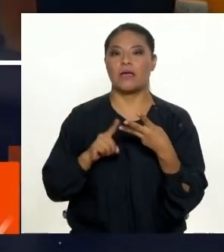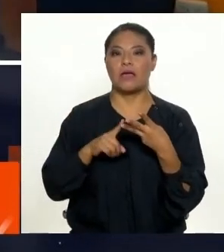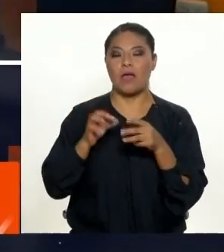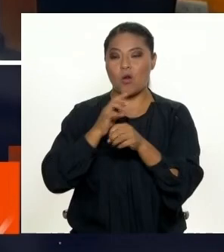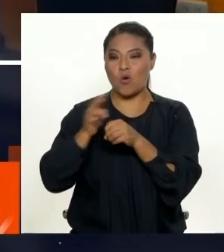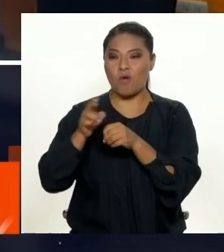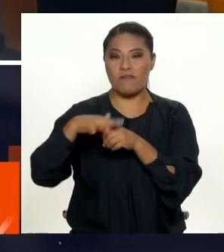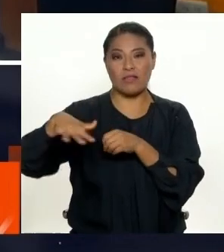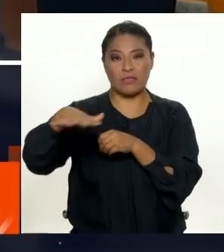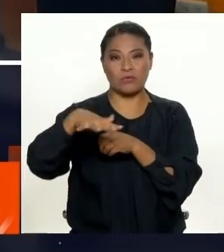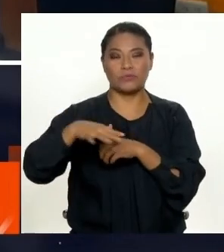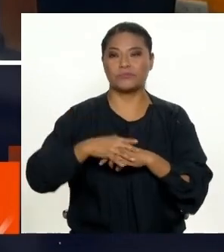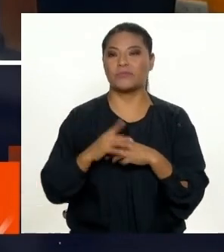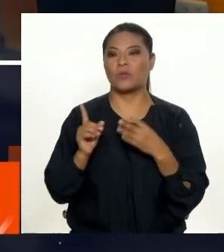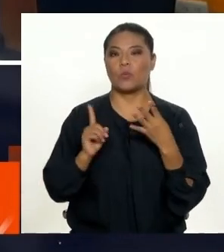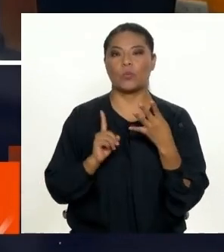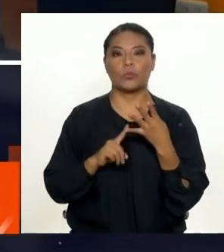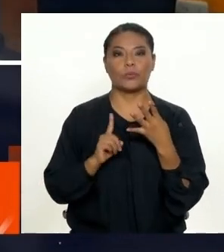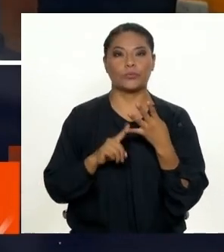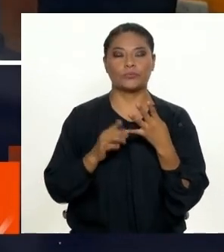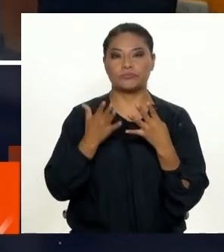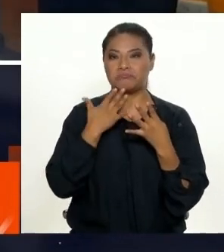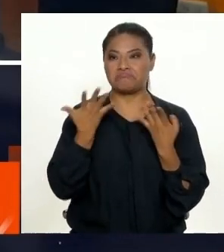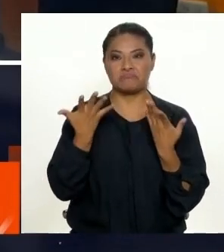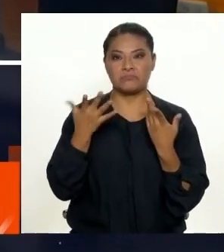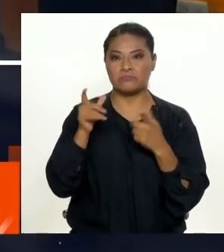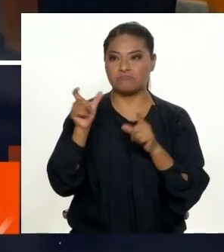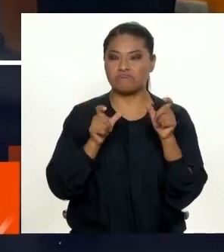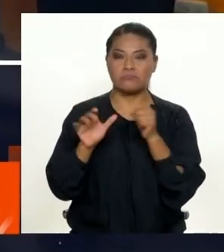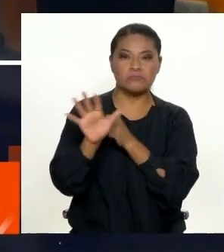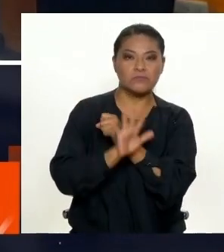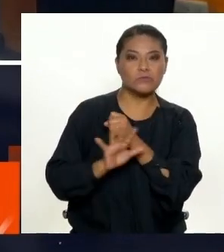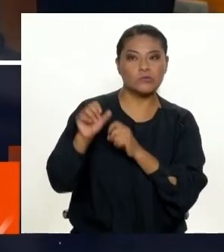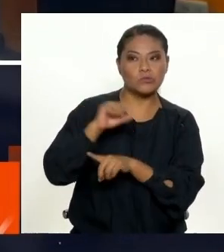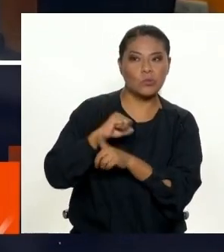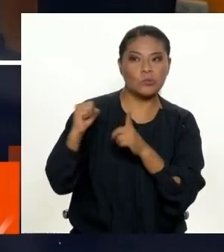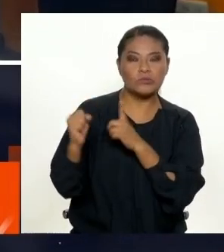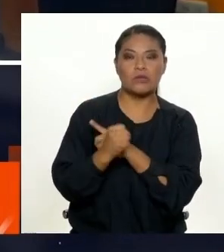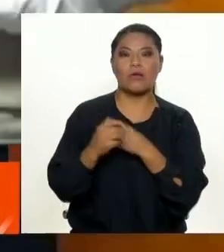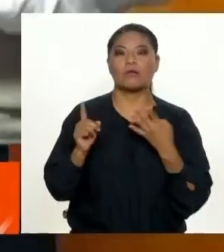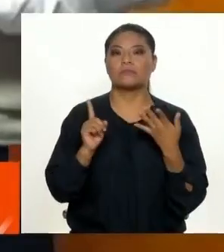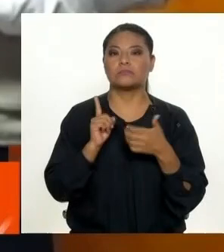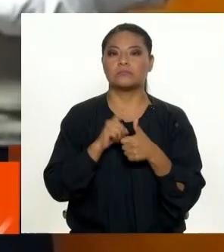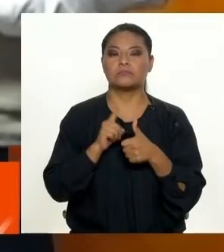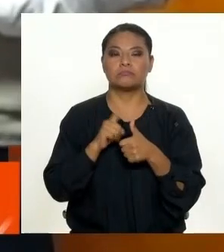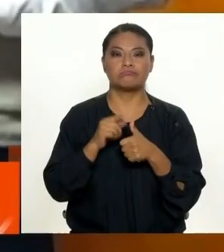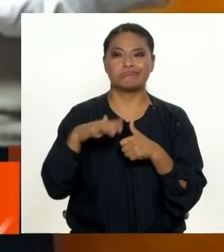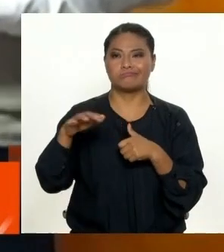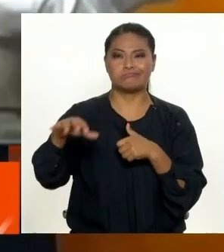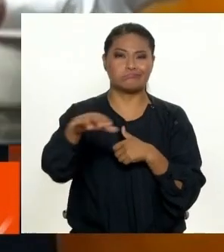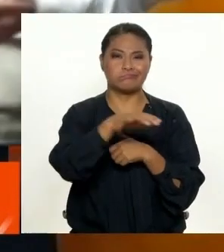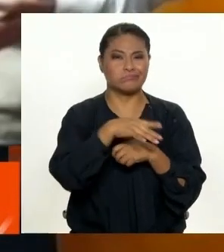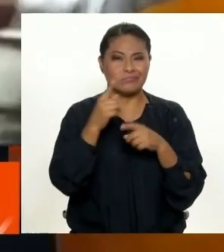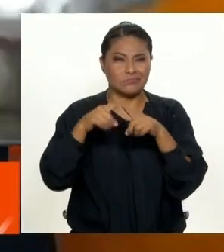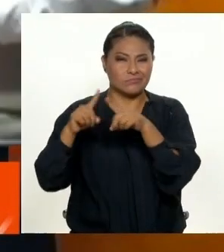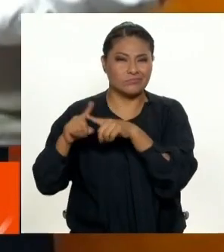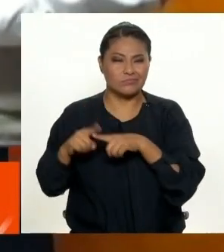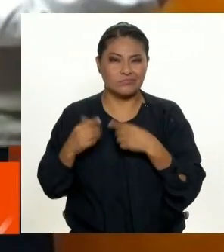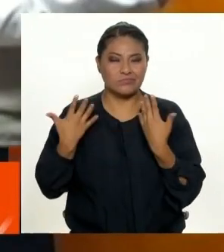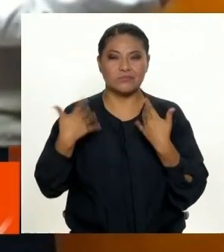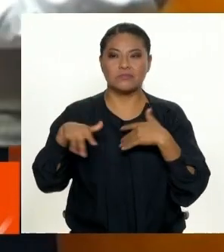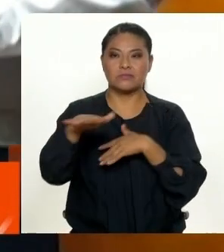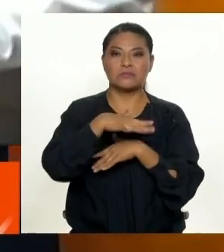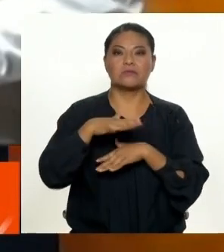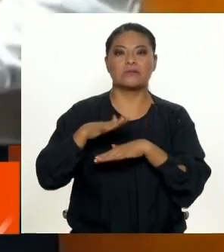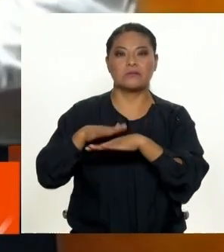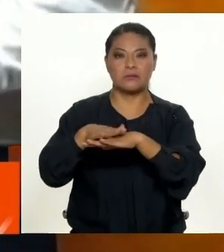y establecimientos como son de la Seguridad Social, como el Hospital Almanzor Aguinaga, el Hospital Heisen, el Hospital Nailán, que lamentablemente